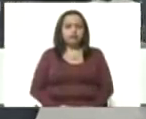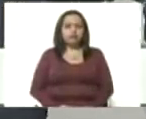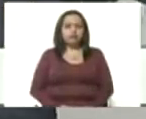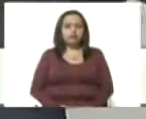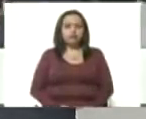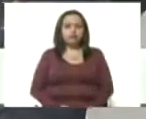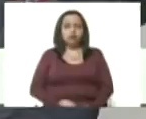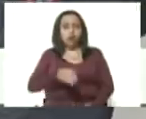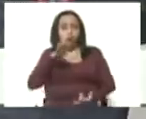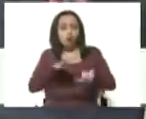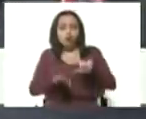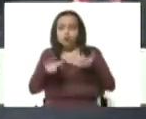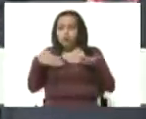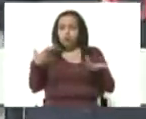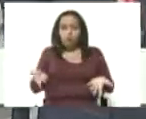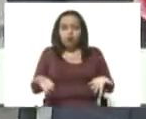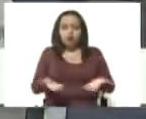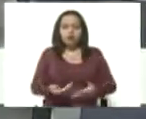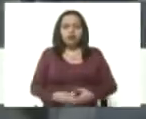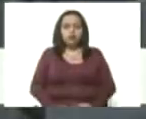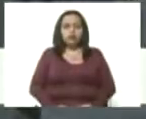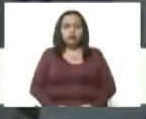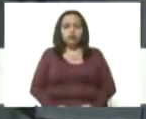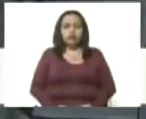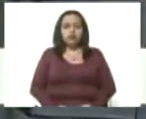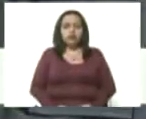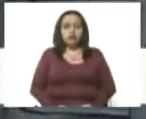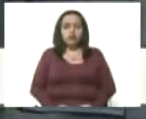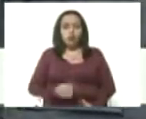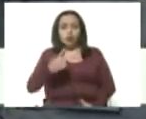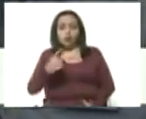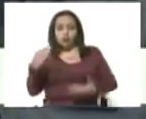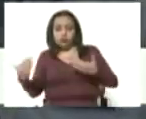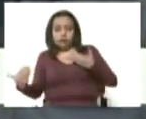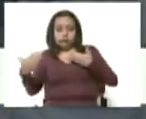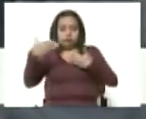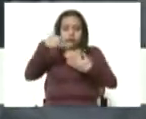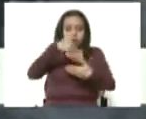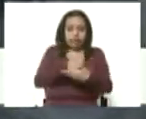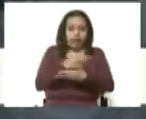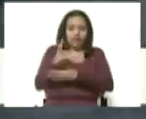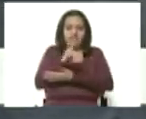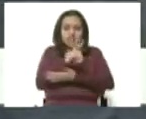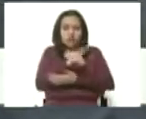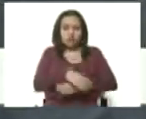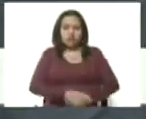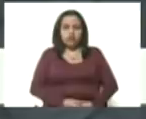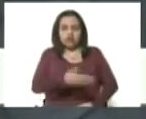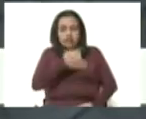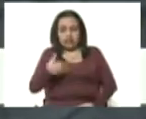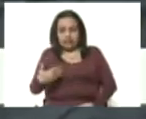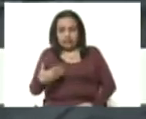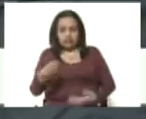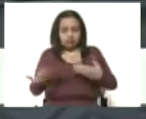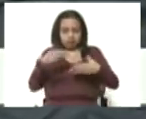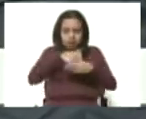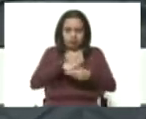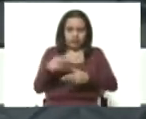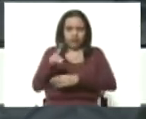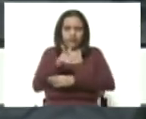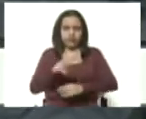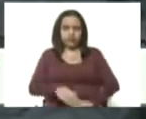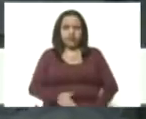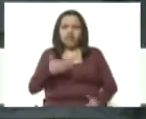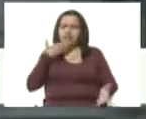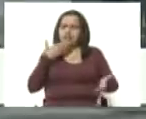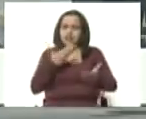y lo último, una incursión mercenaria frustrada que